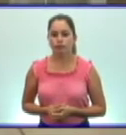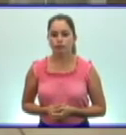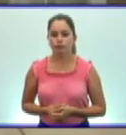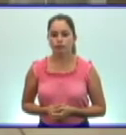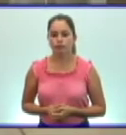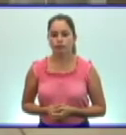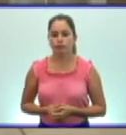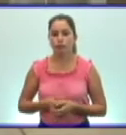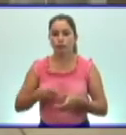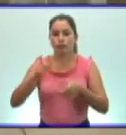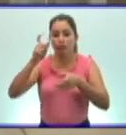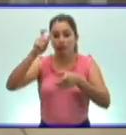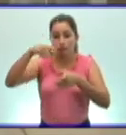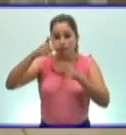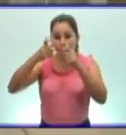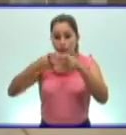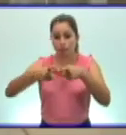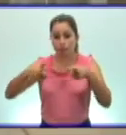Tapamos nuevamente el matraz,